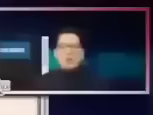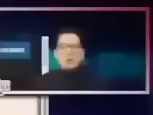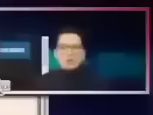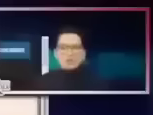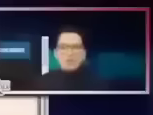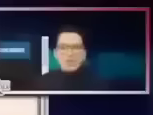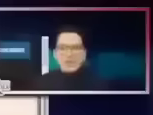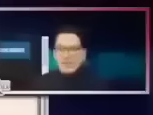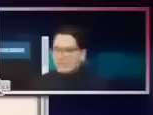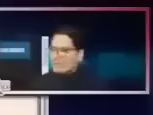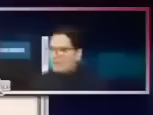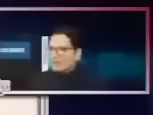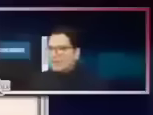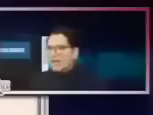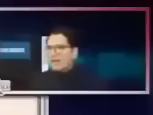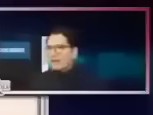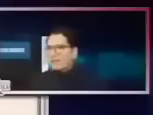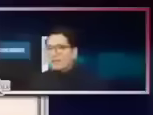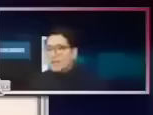un poco pues